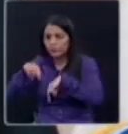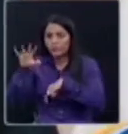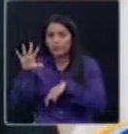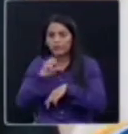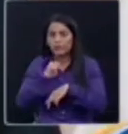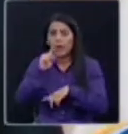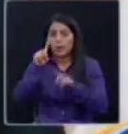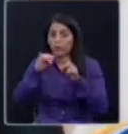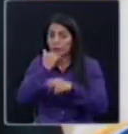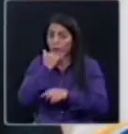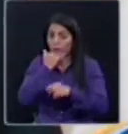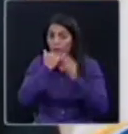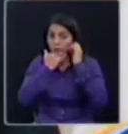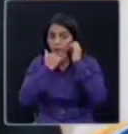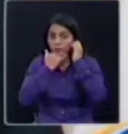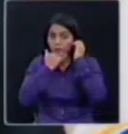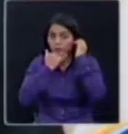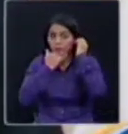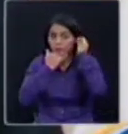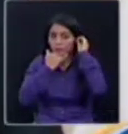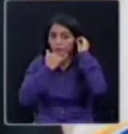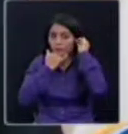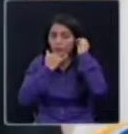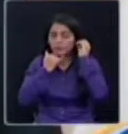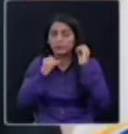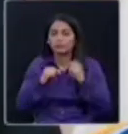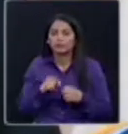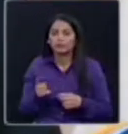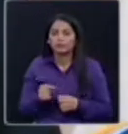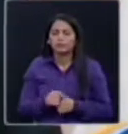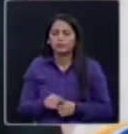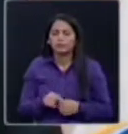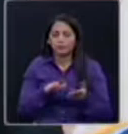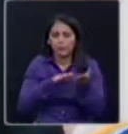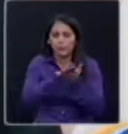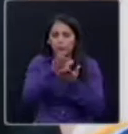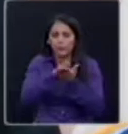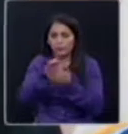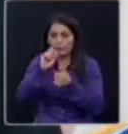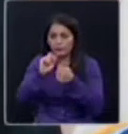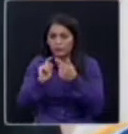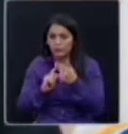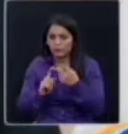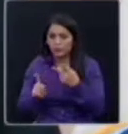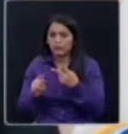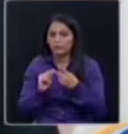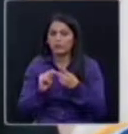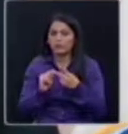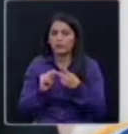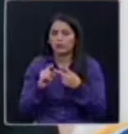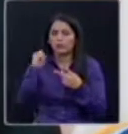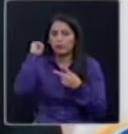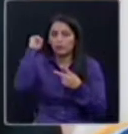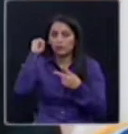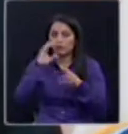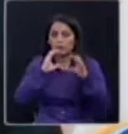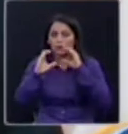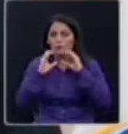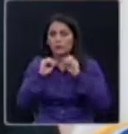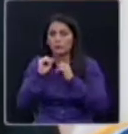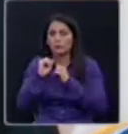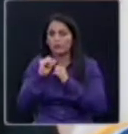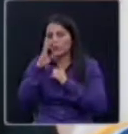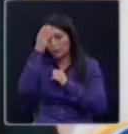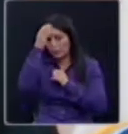de la información, normas de cita, copias de programas o impresos, derecho de la comunicación intercultural,